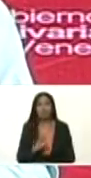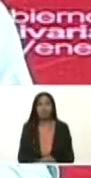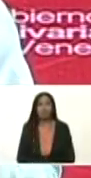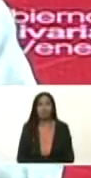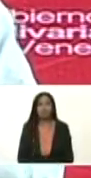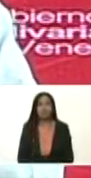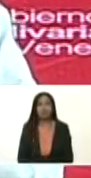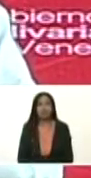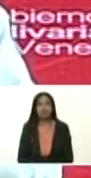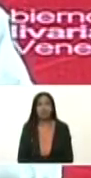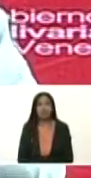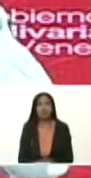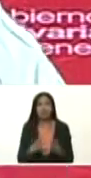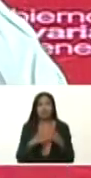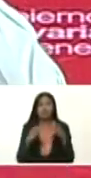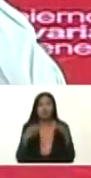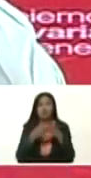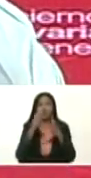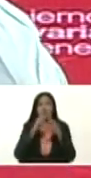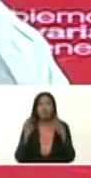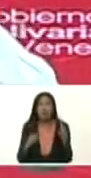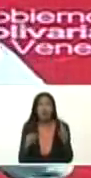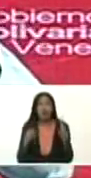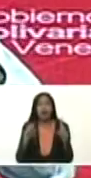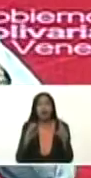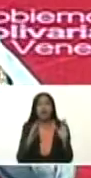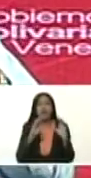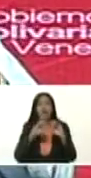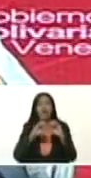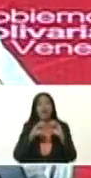en todos, en Corpolec, en las empresas básicas.